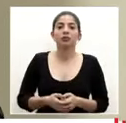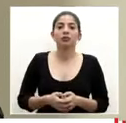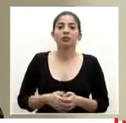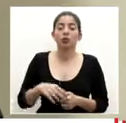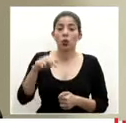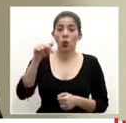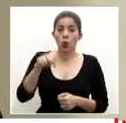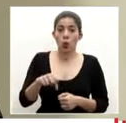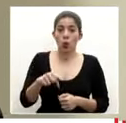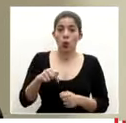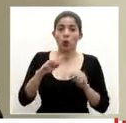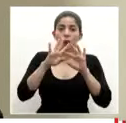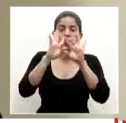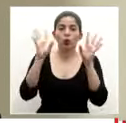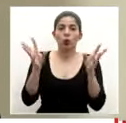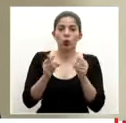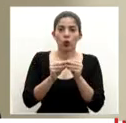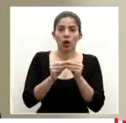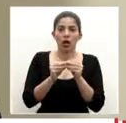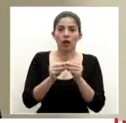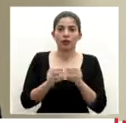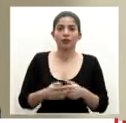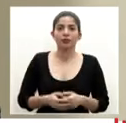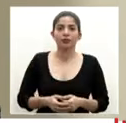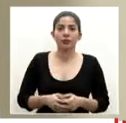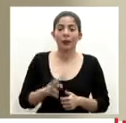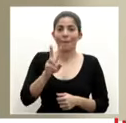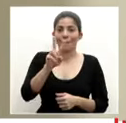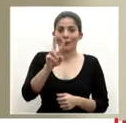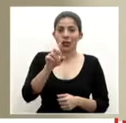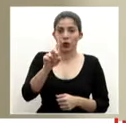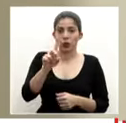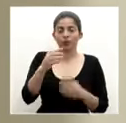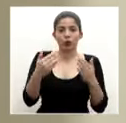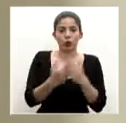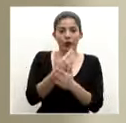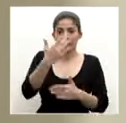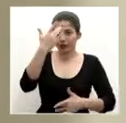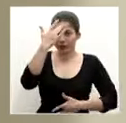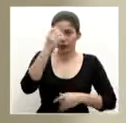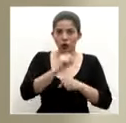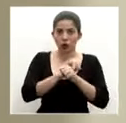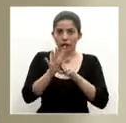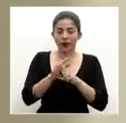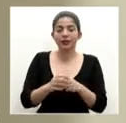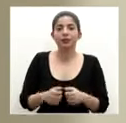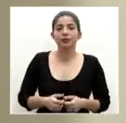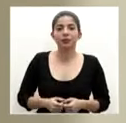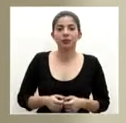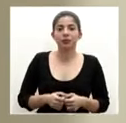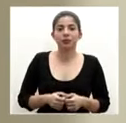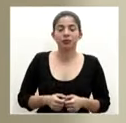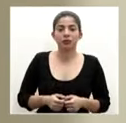Hoy tenemos un total de 21 casos nuevos por COVID-19.